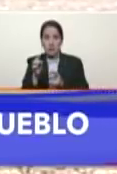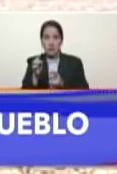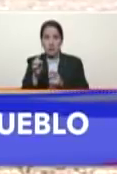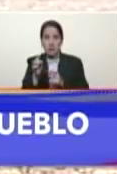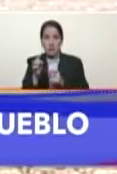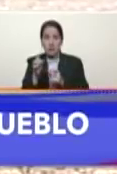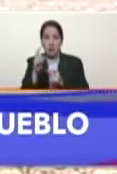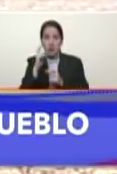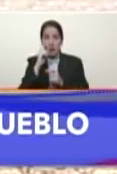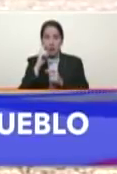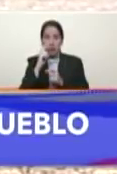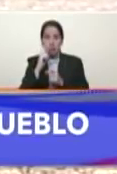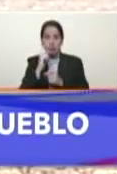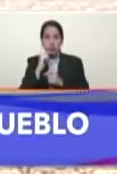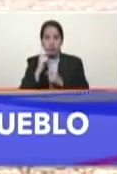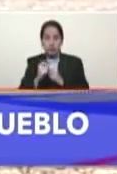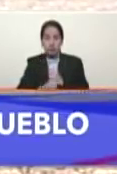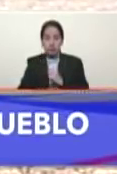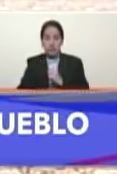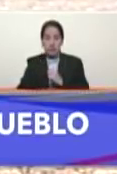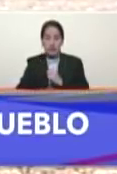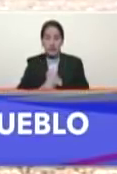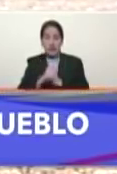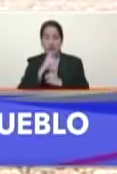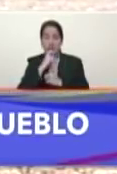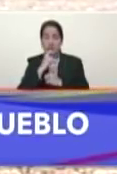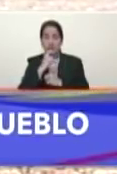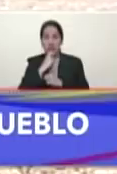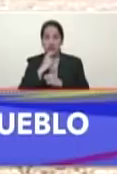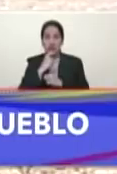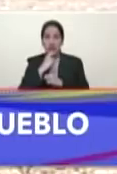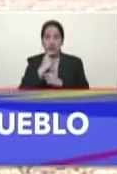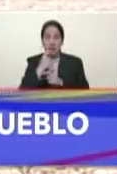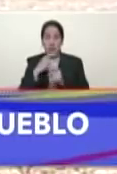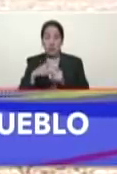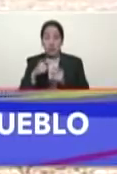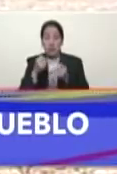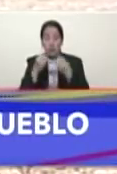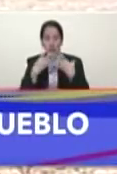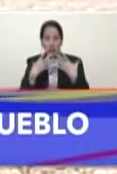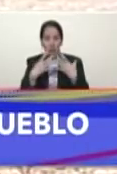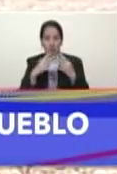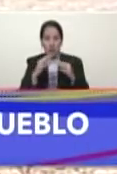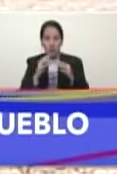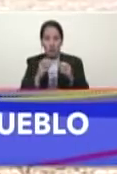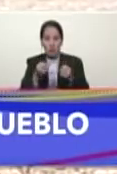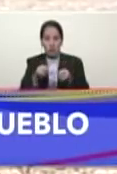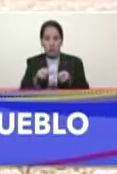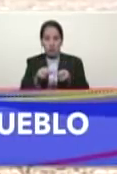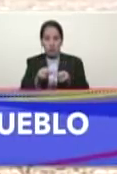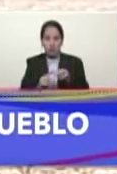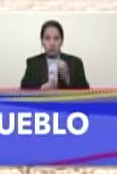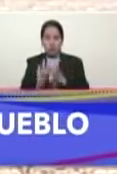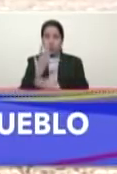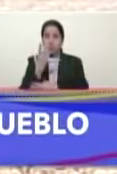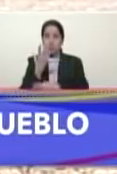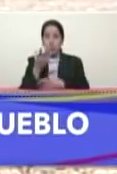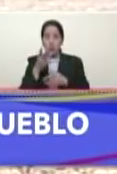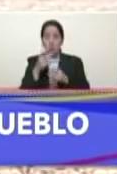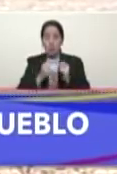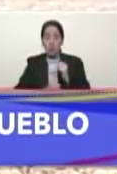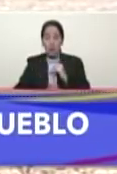parto surge la belleza de la producción. Pariendo, sí. Resolviendo,